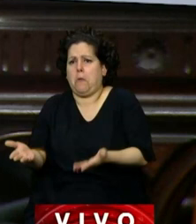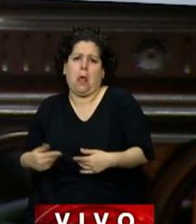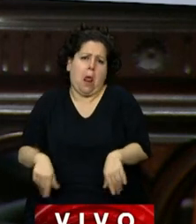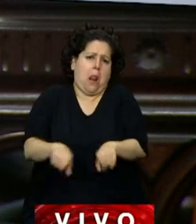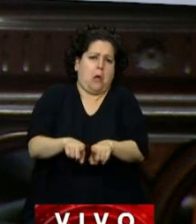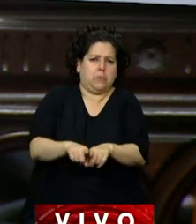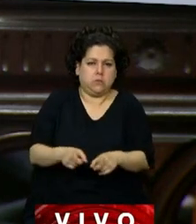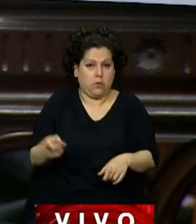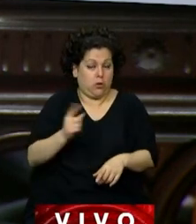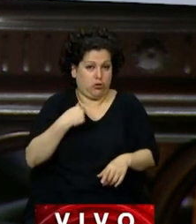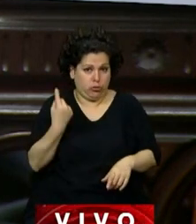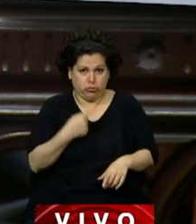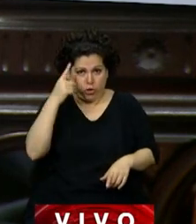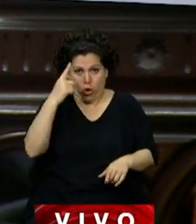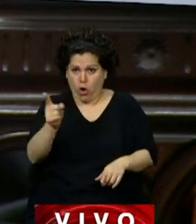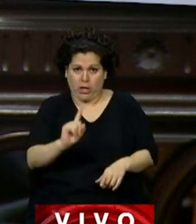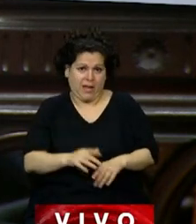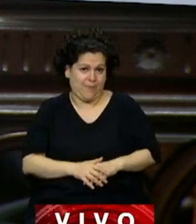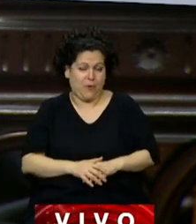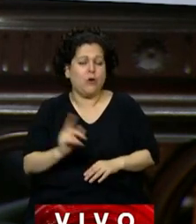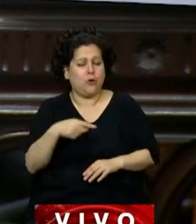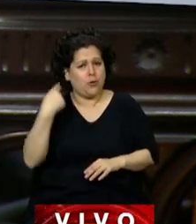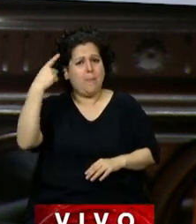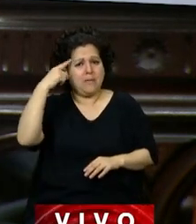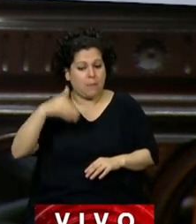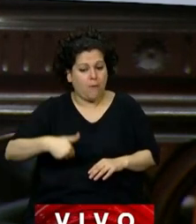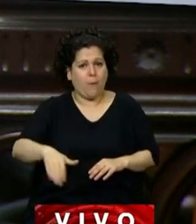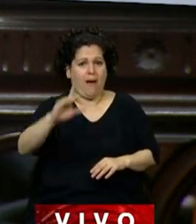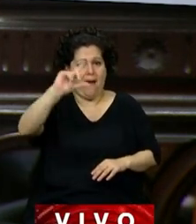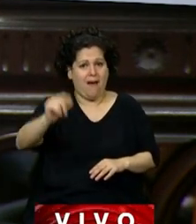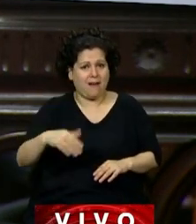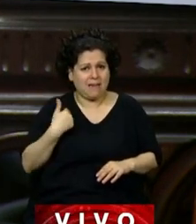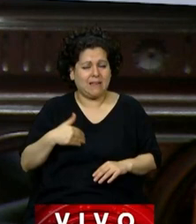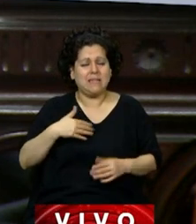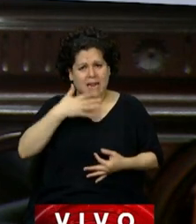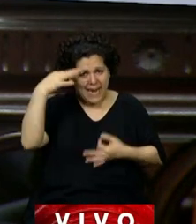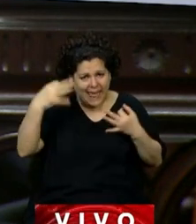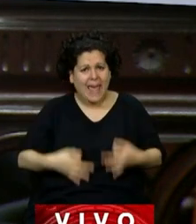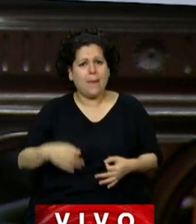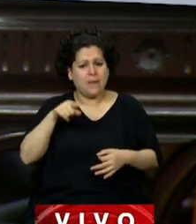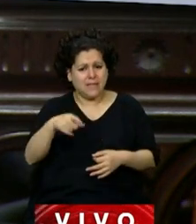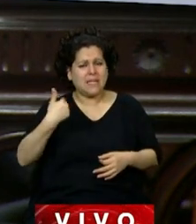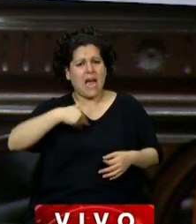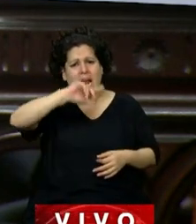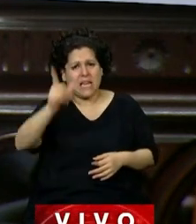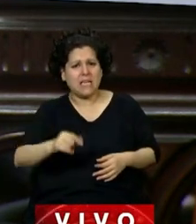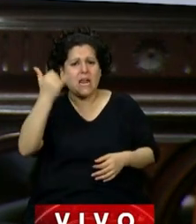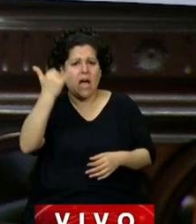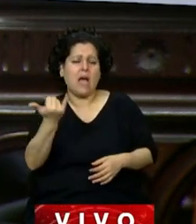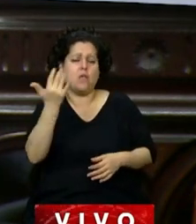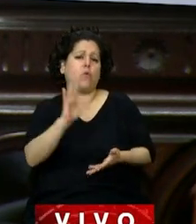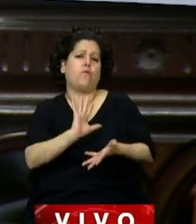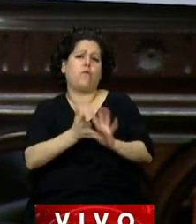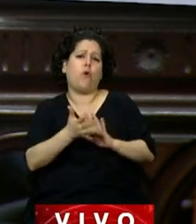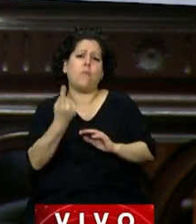otro, y claramente no creemos. Creemos que la Argentina que viene es la Argentina en donde se consolida un espacio